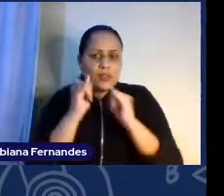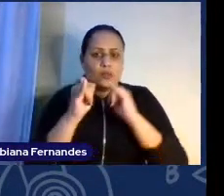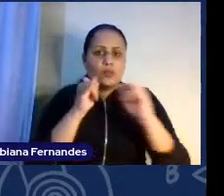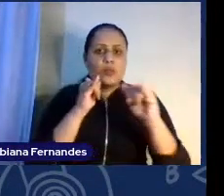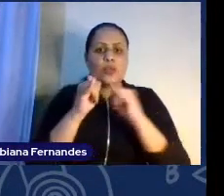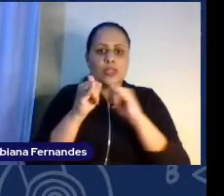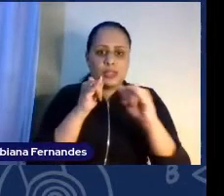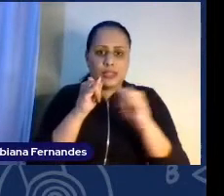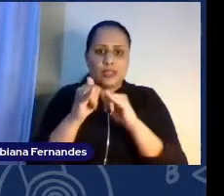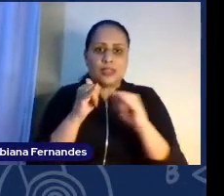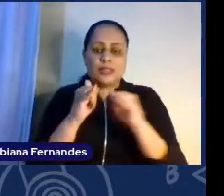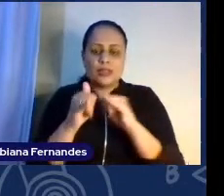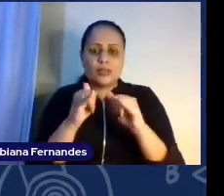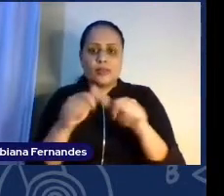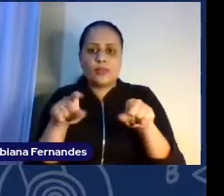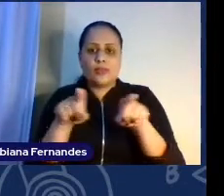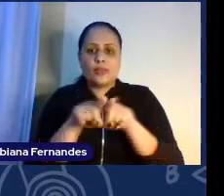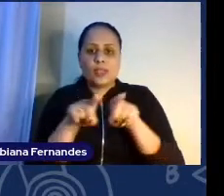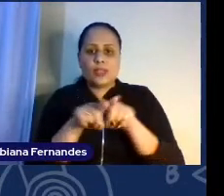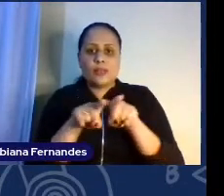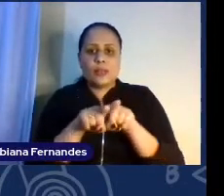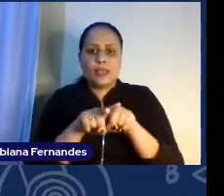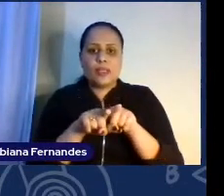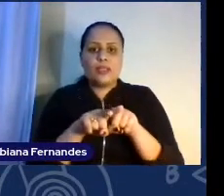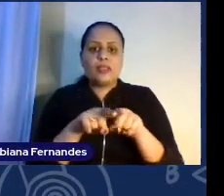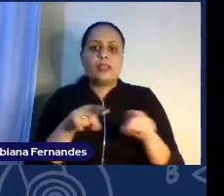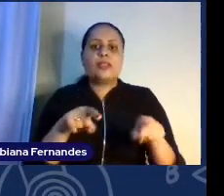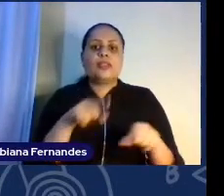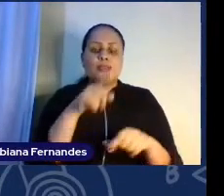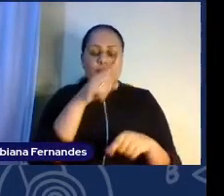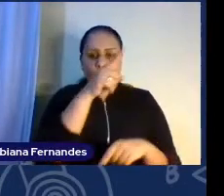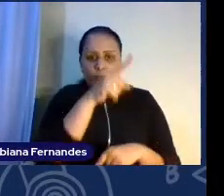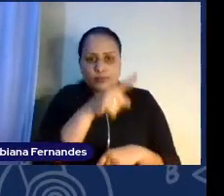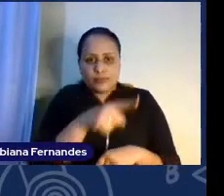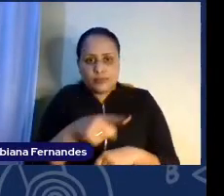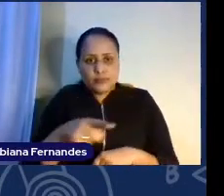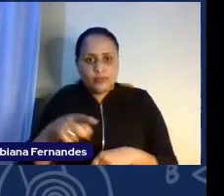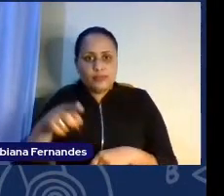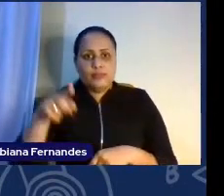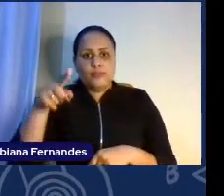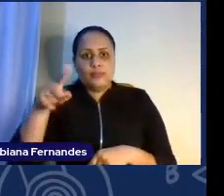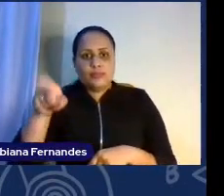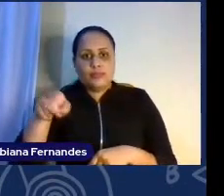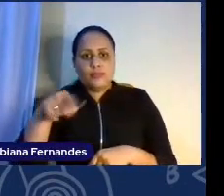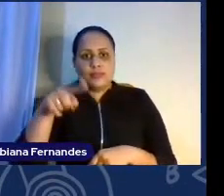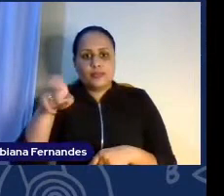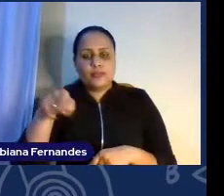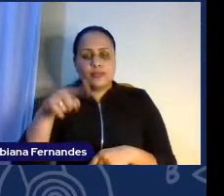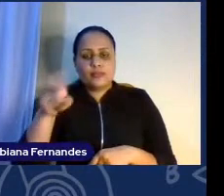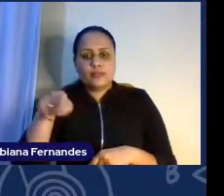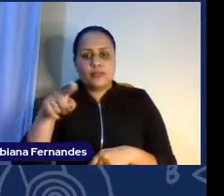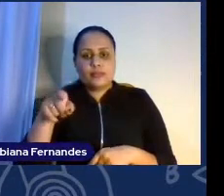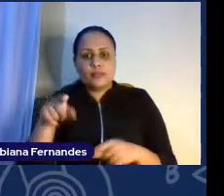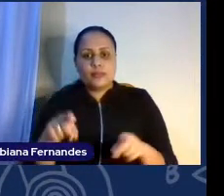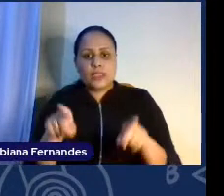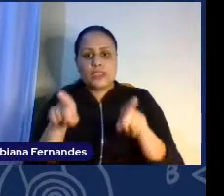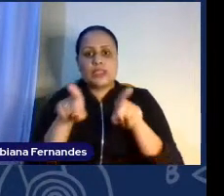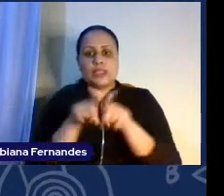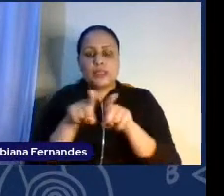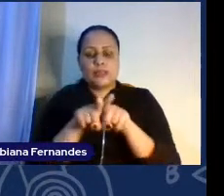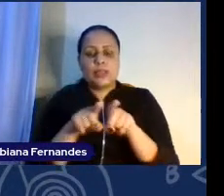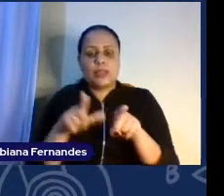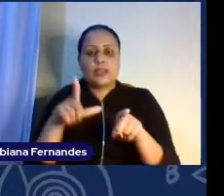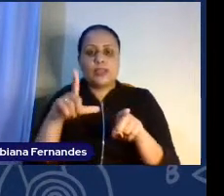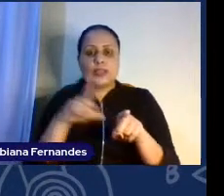intensidad luminosa del medio ambiente a través de esta vía. De tal manera que este reloj biológico,